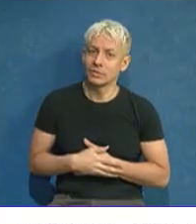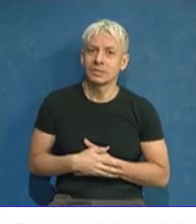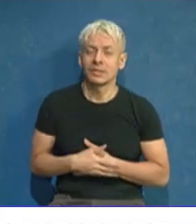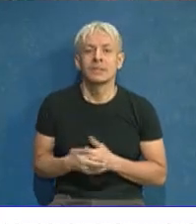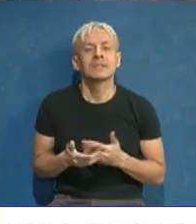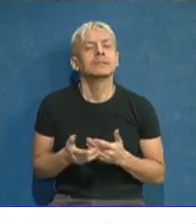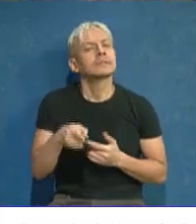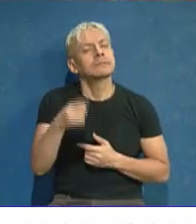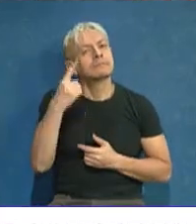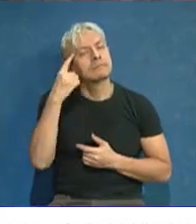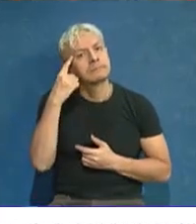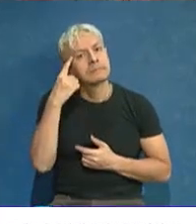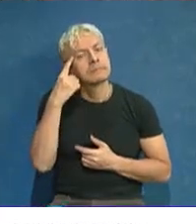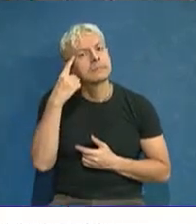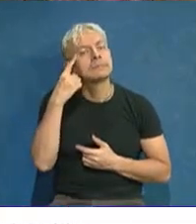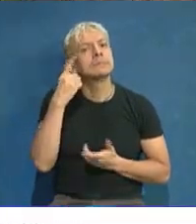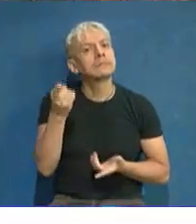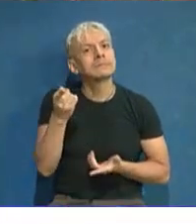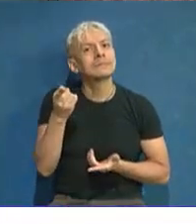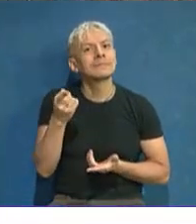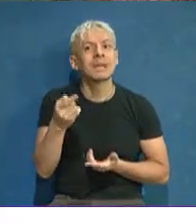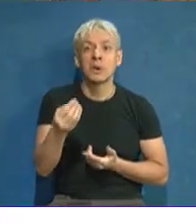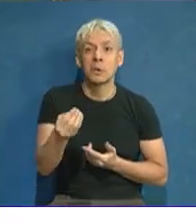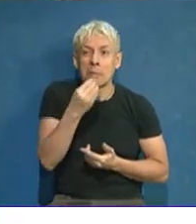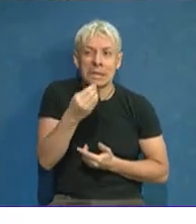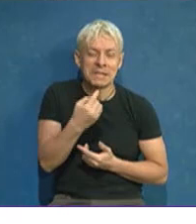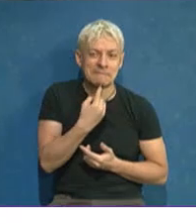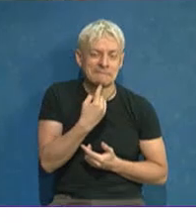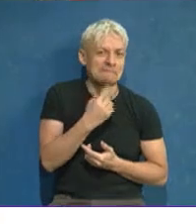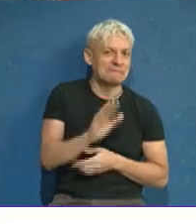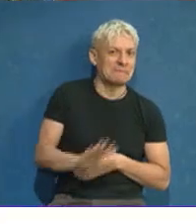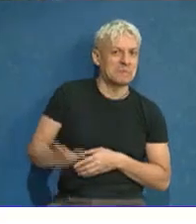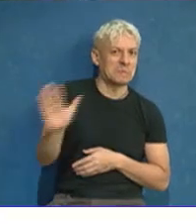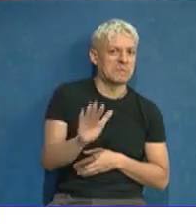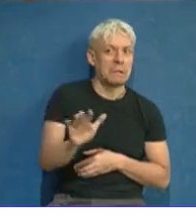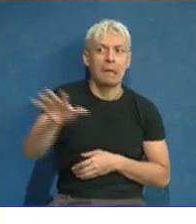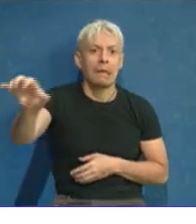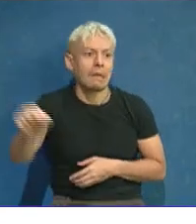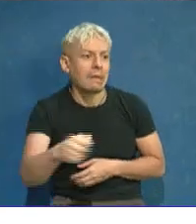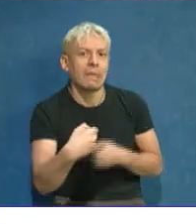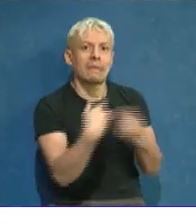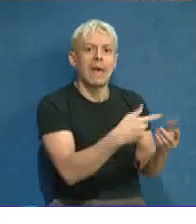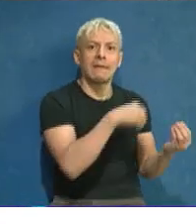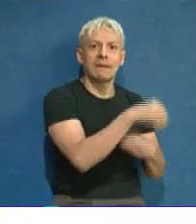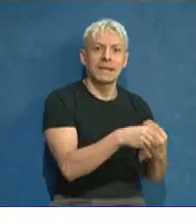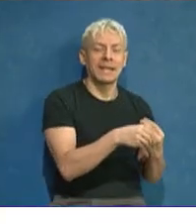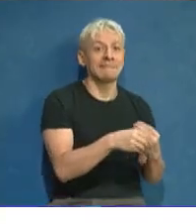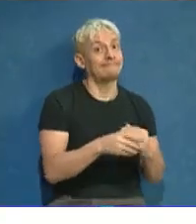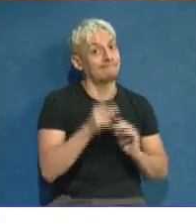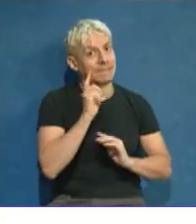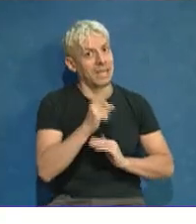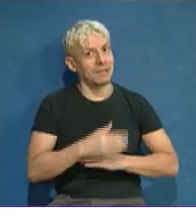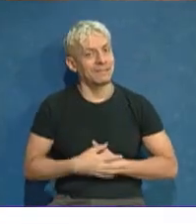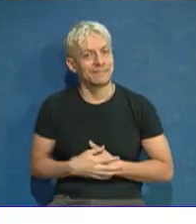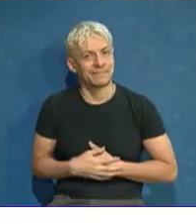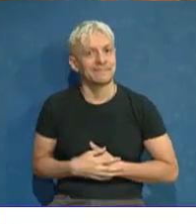si tiene sentido llevar a nuestros hogares un alimento que realmente puede ser de riesgo porque proviene de la informalidad